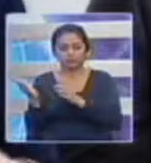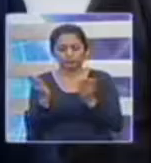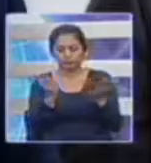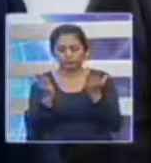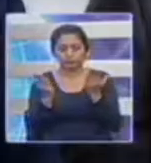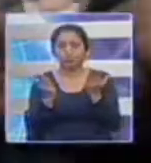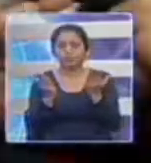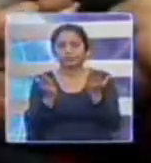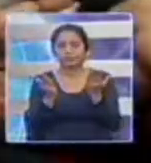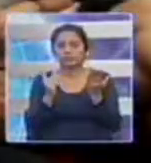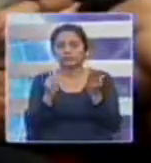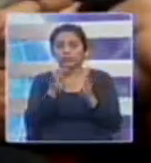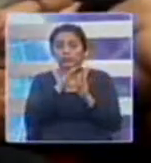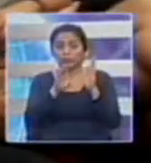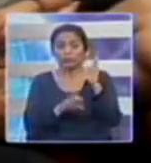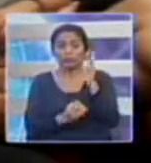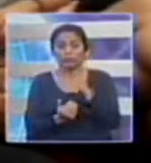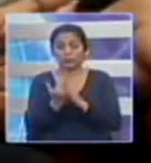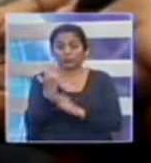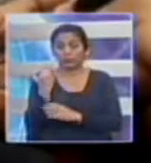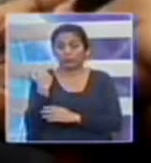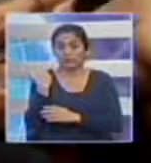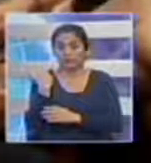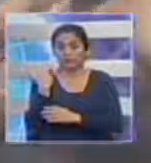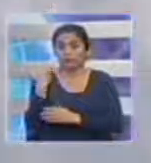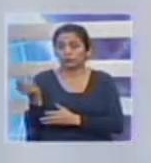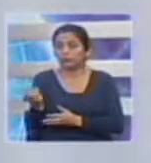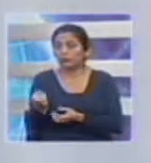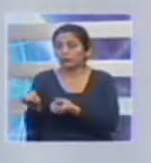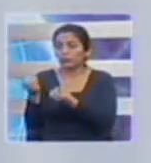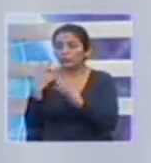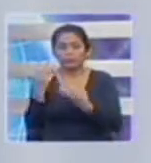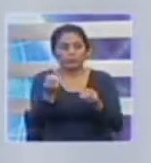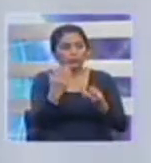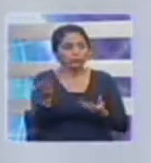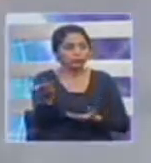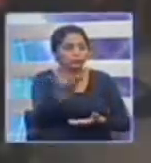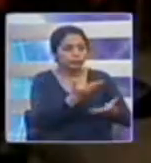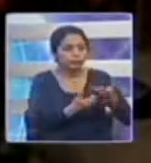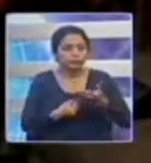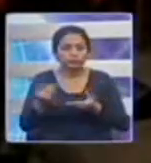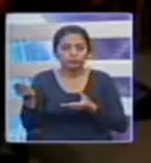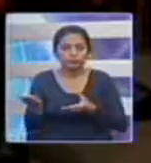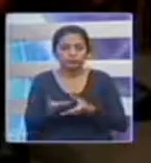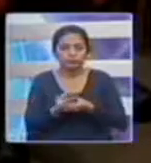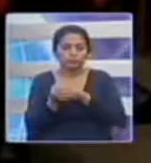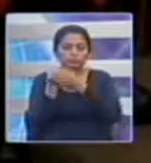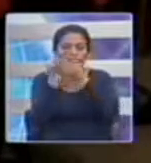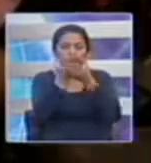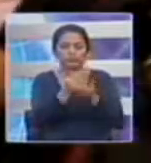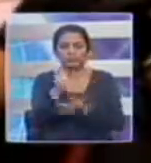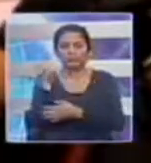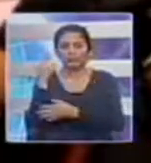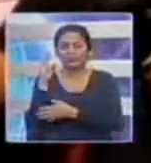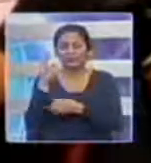nueva constitución. Las propuestas recogidas serán presentadas el 16 de diciembre. Marta Navarrete, Teleramo Noticias.